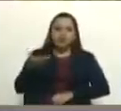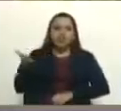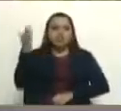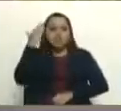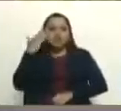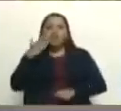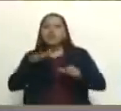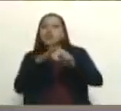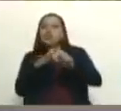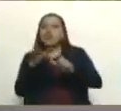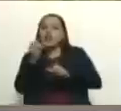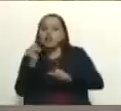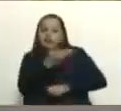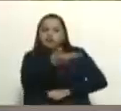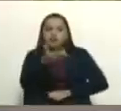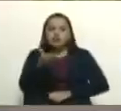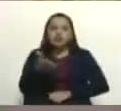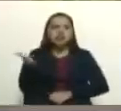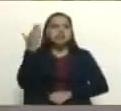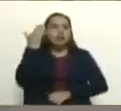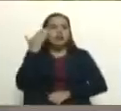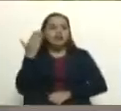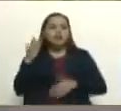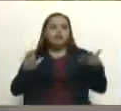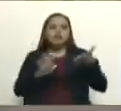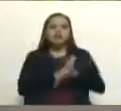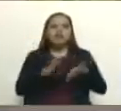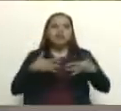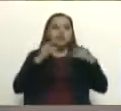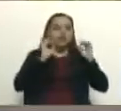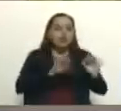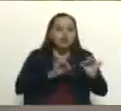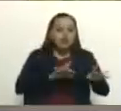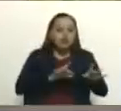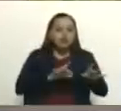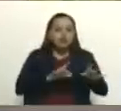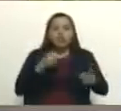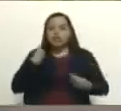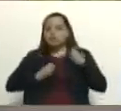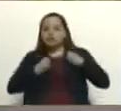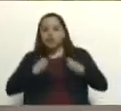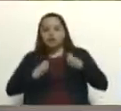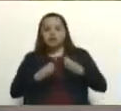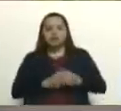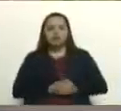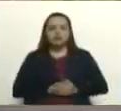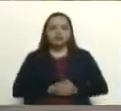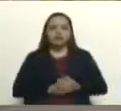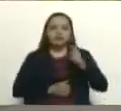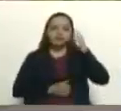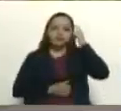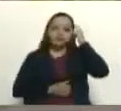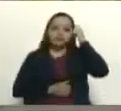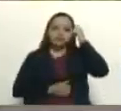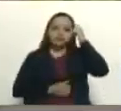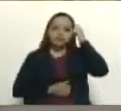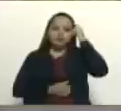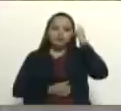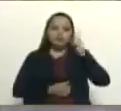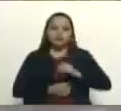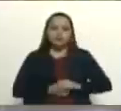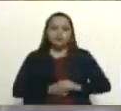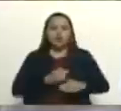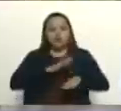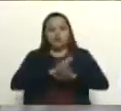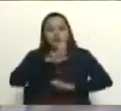dónde andaban, para saber de sus dolencias, de sus ansias, porque pudimos compartirlo y